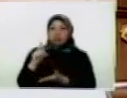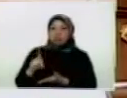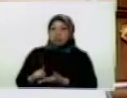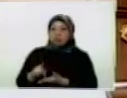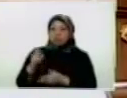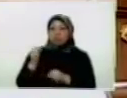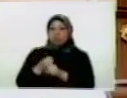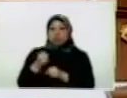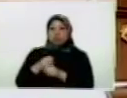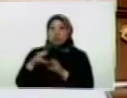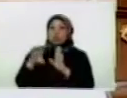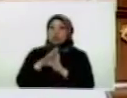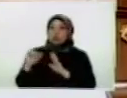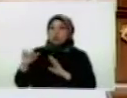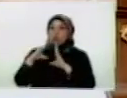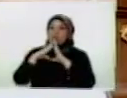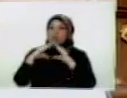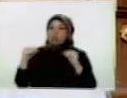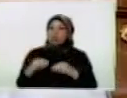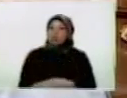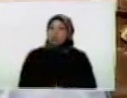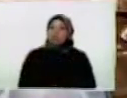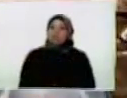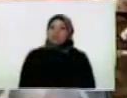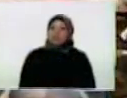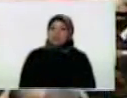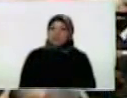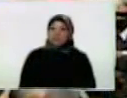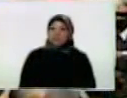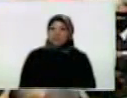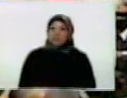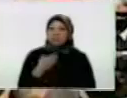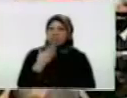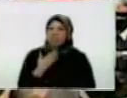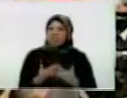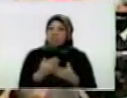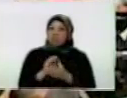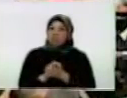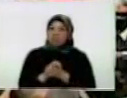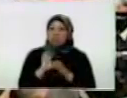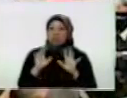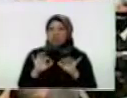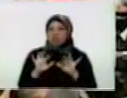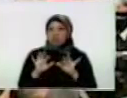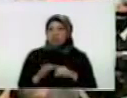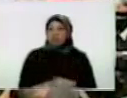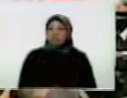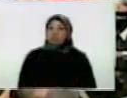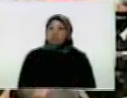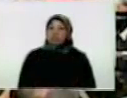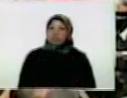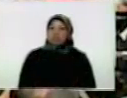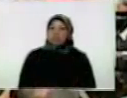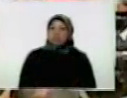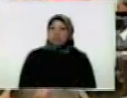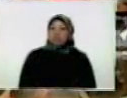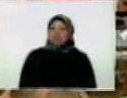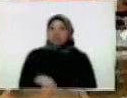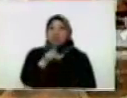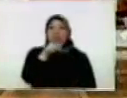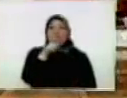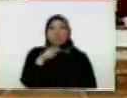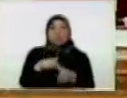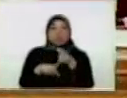los constituyentes. Es todo, presidente. Gracias, compañero secretario. las constituyentes y los constituyentes que estén para